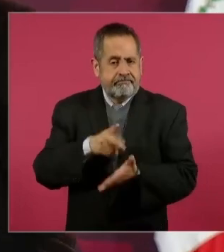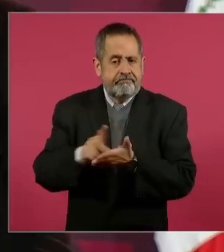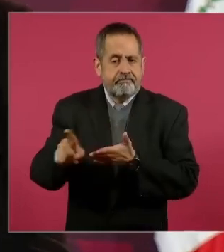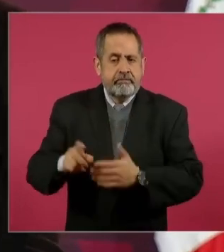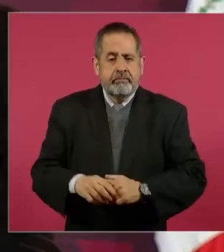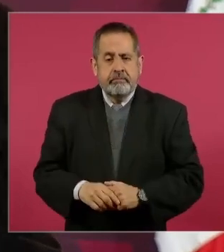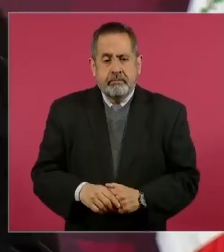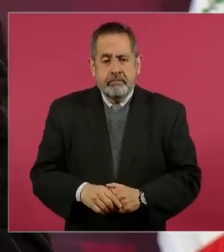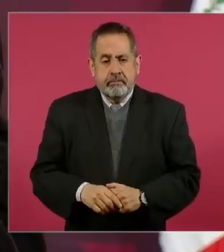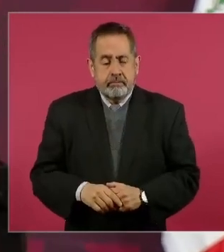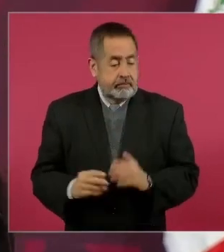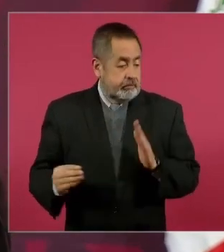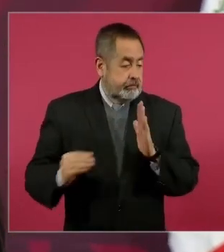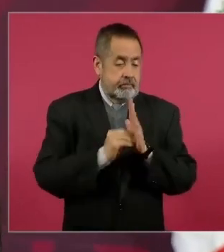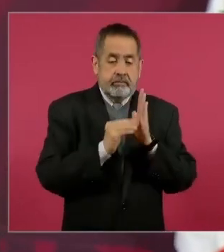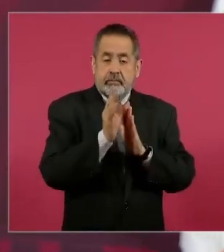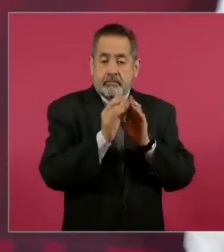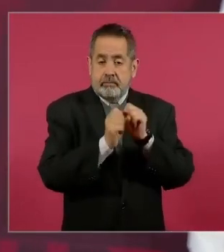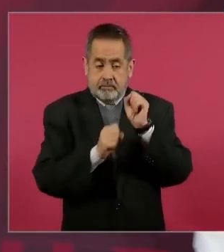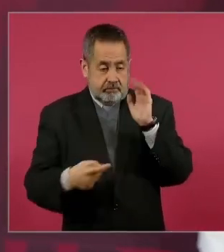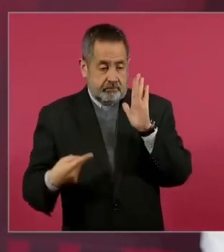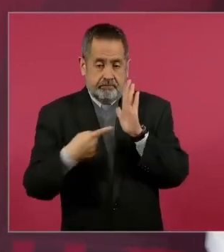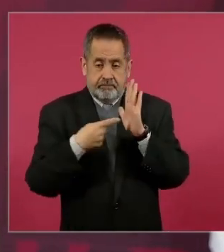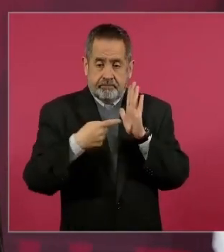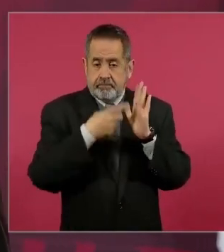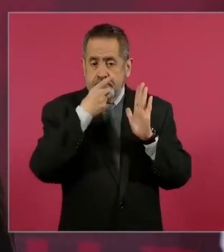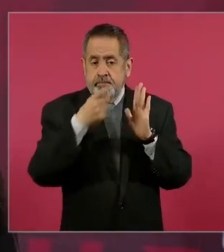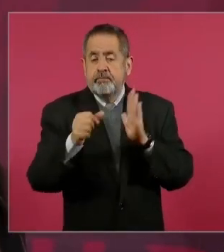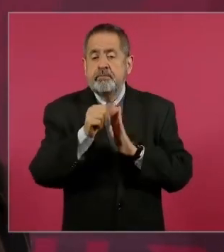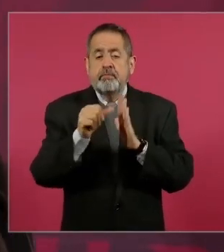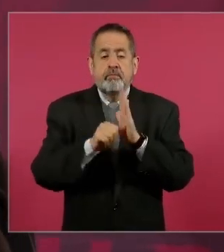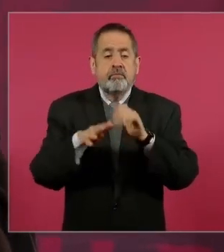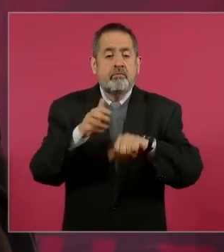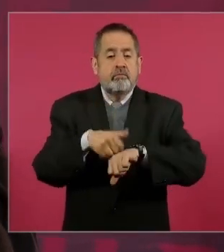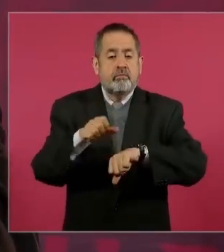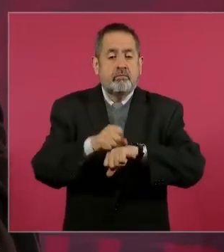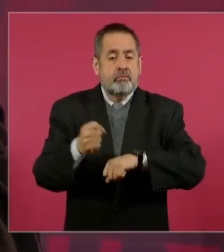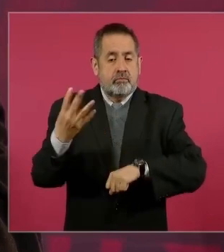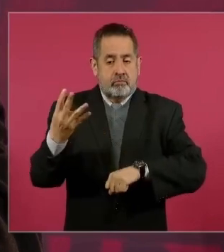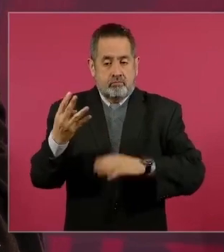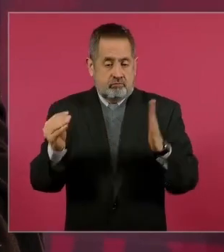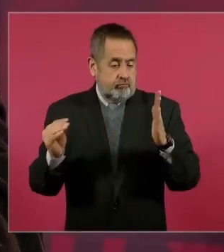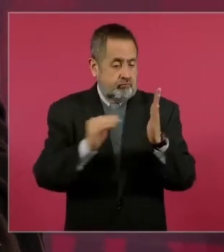Lo que está establecido en la Constitución, en el artículo 4,